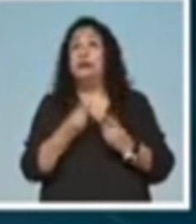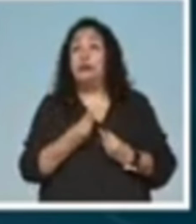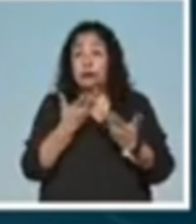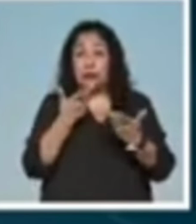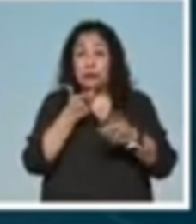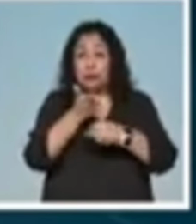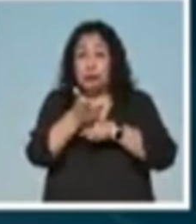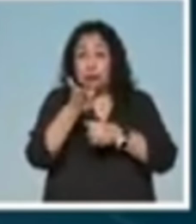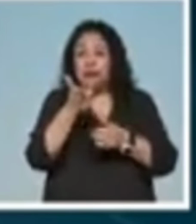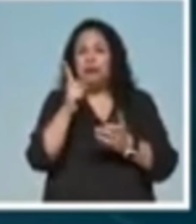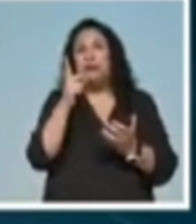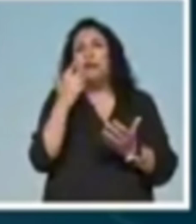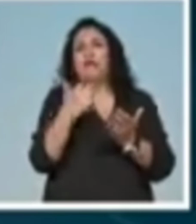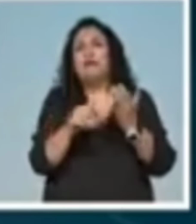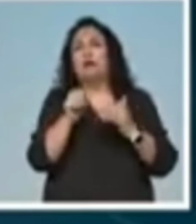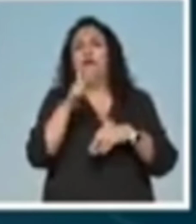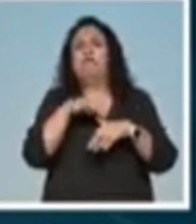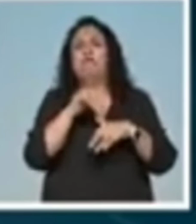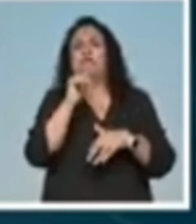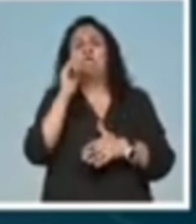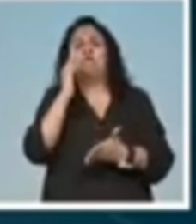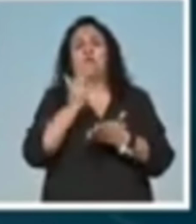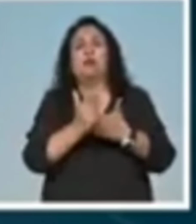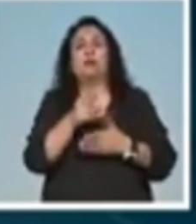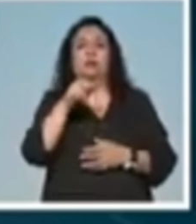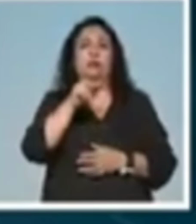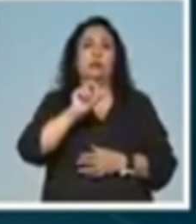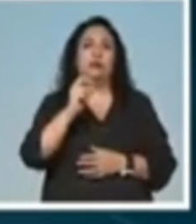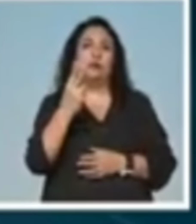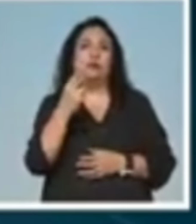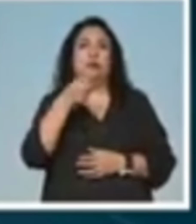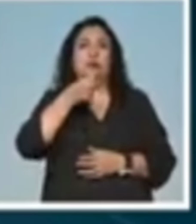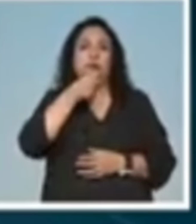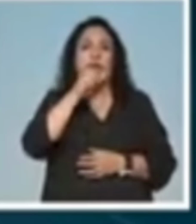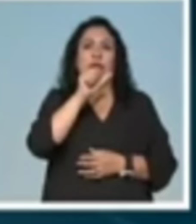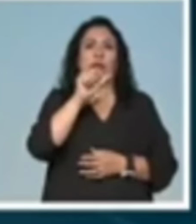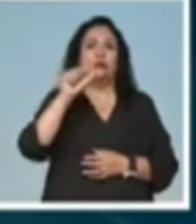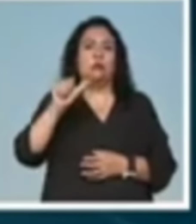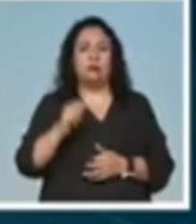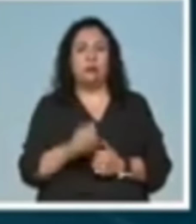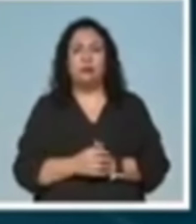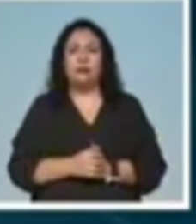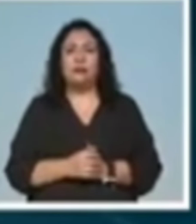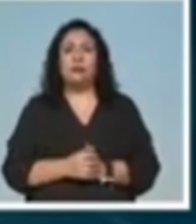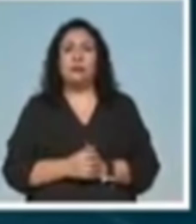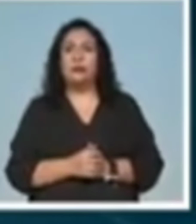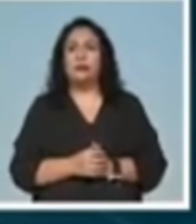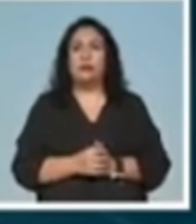hallazgos, no hacía falta. Noticias 22, Alberto Aranda.